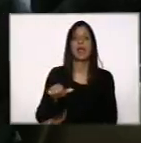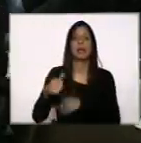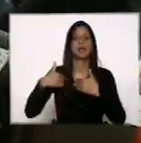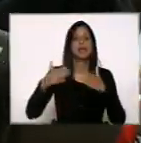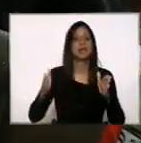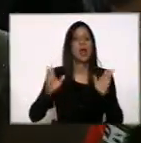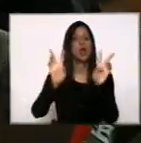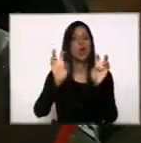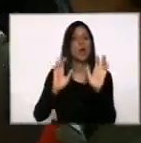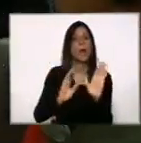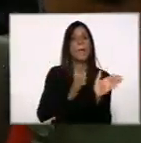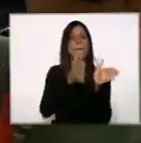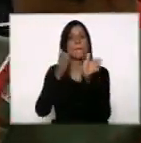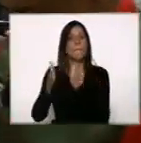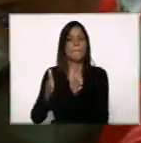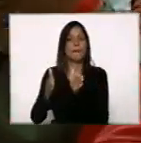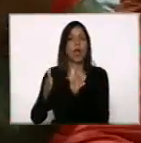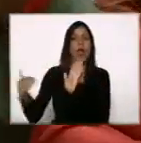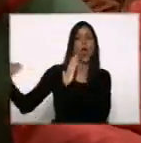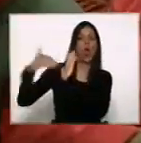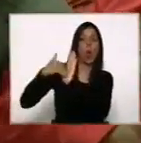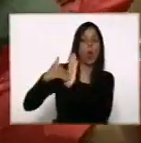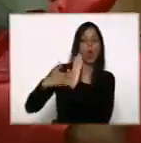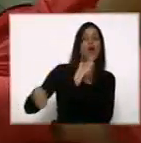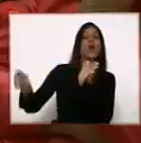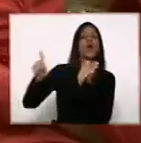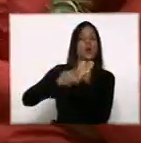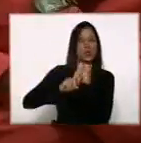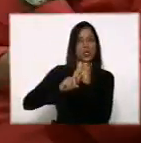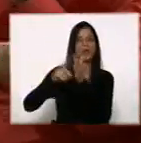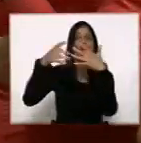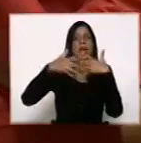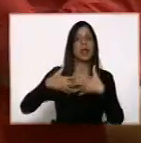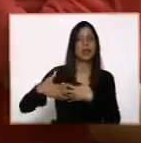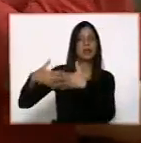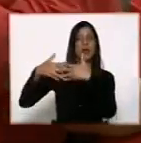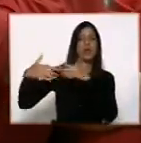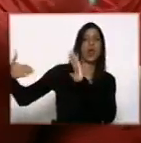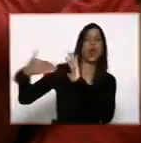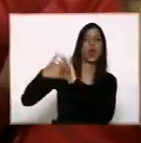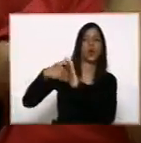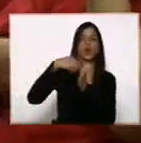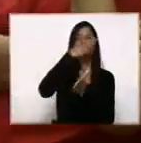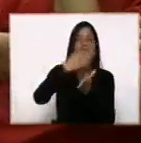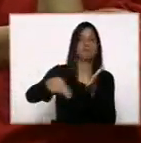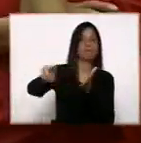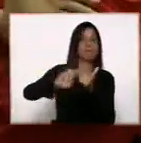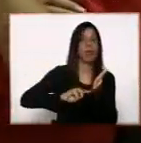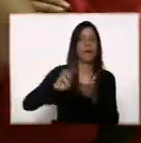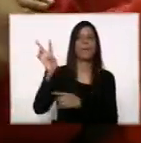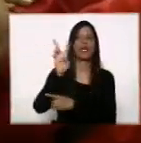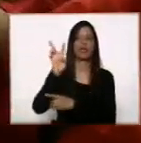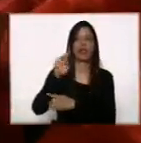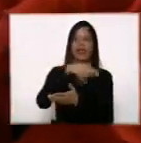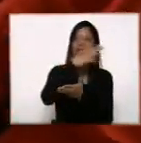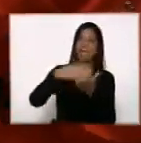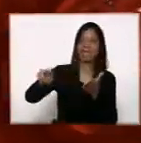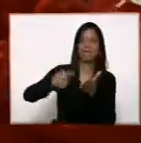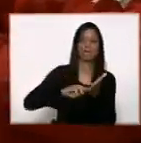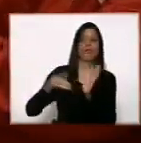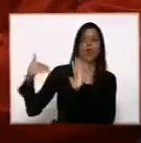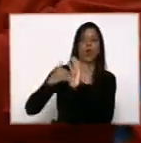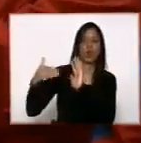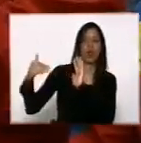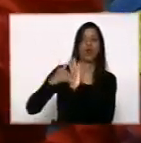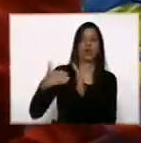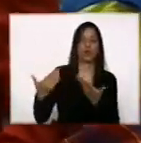capítulo, sanciones, aplicaron sanciones a Venezuela, y debo decirlo de esa manera, porque no se